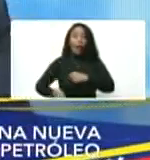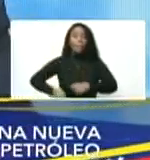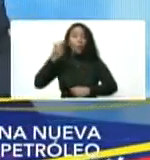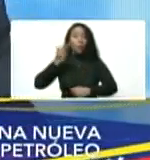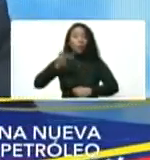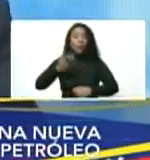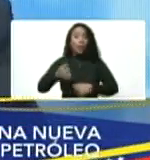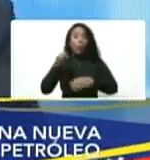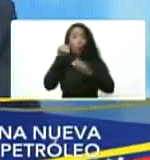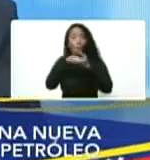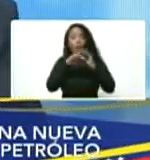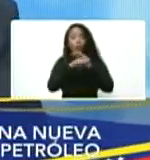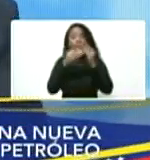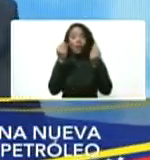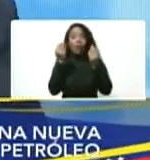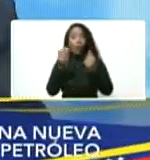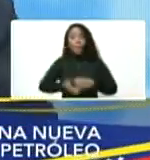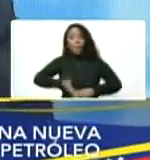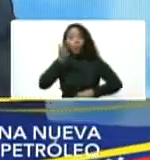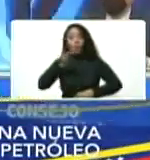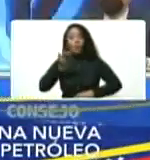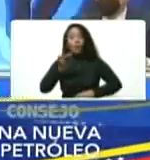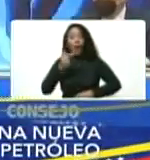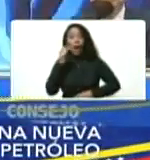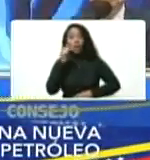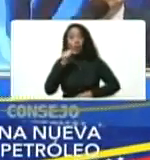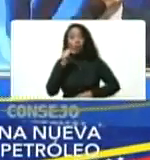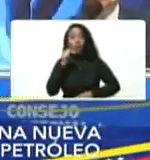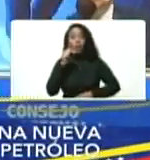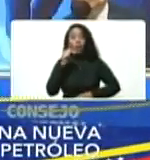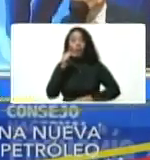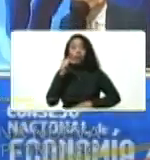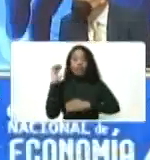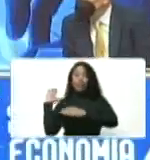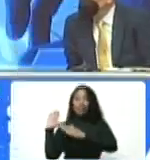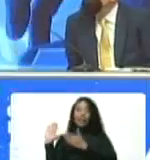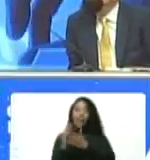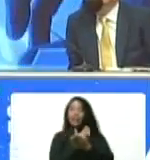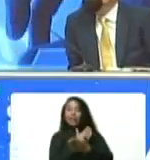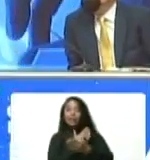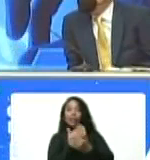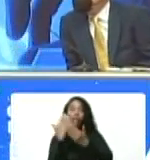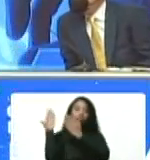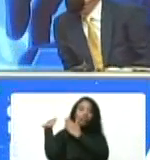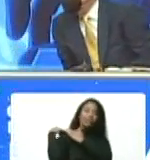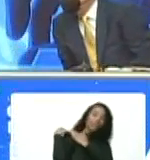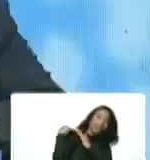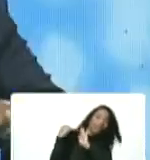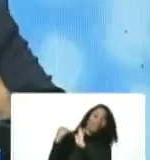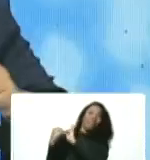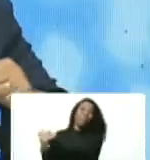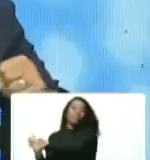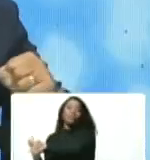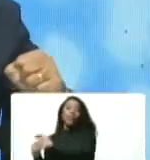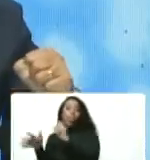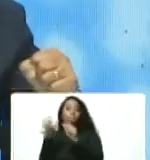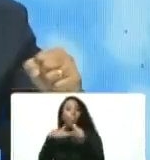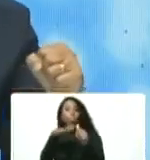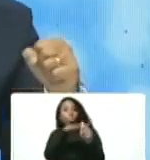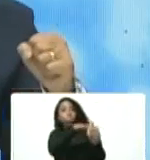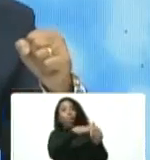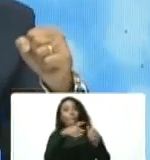de las reservas. Y bueno, sacarnos de encima la persecución petrolera contra el